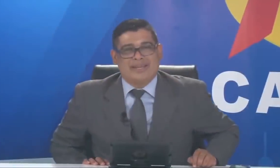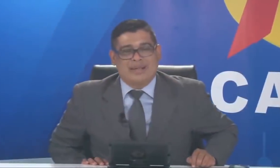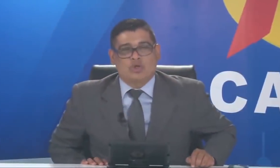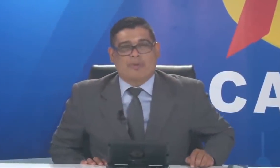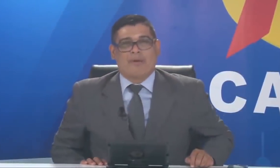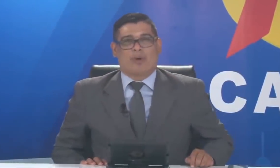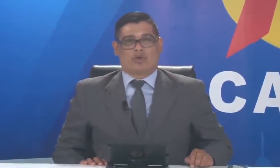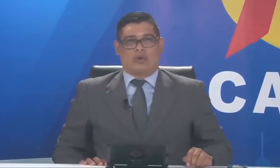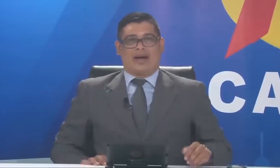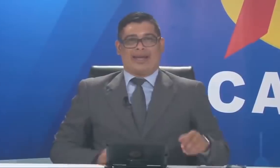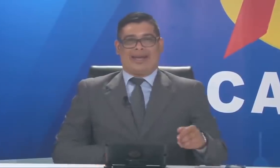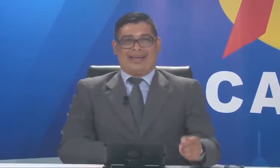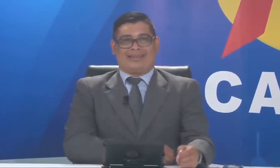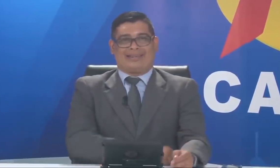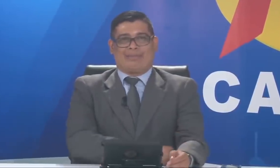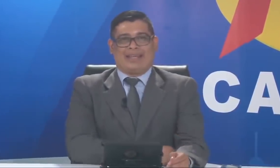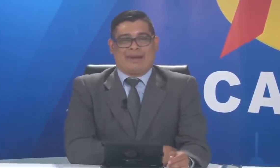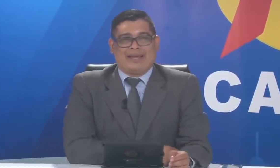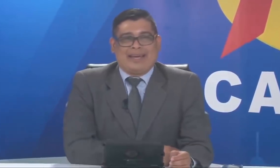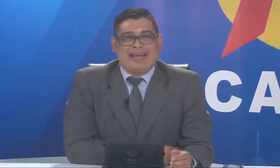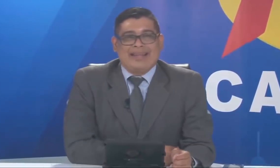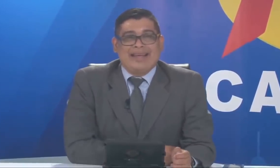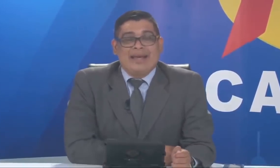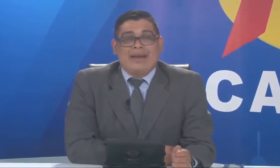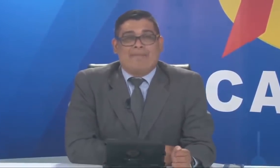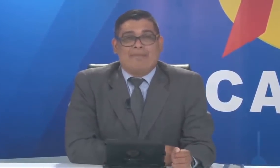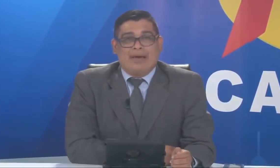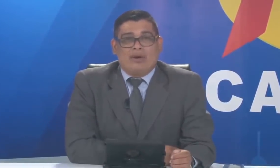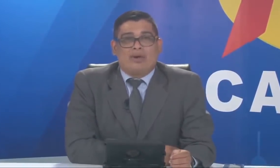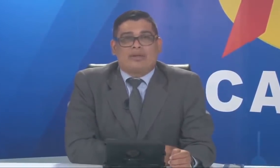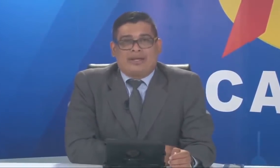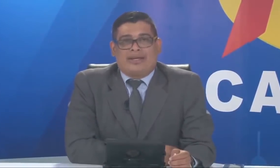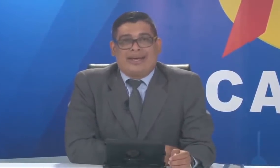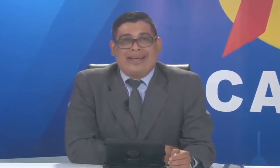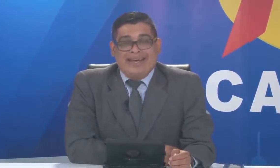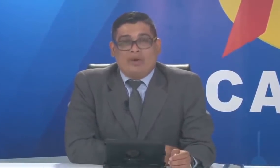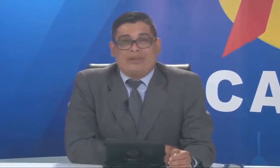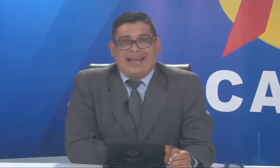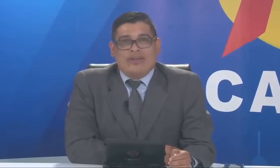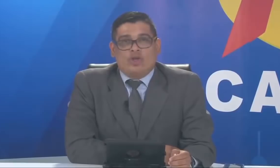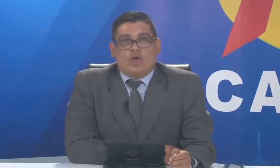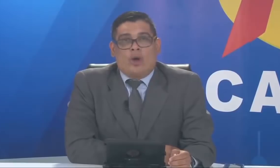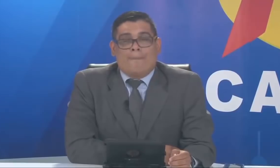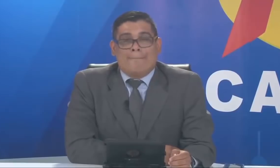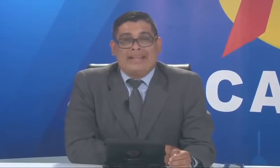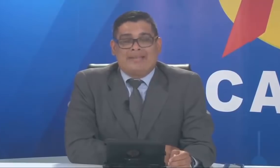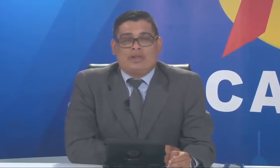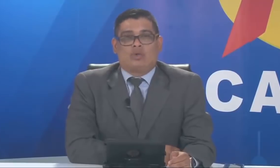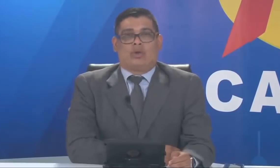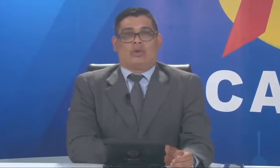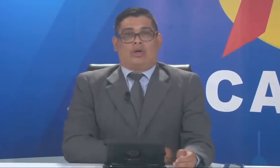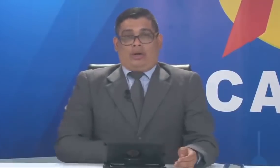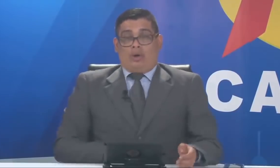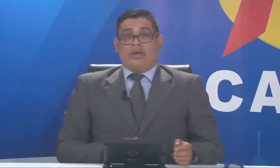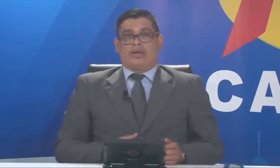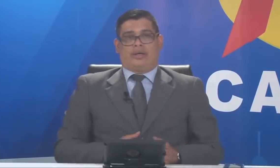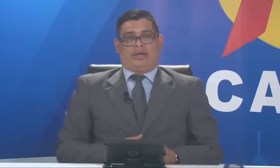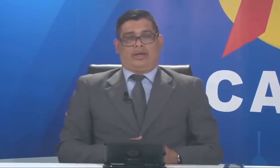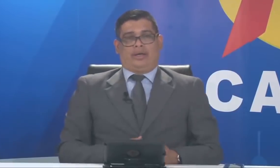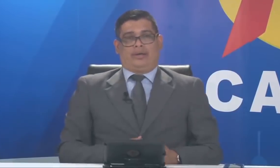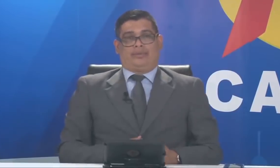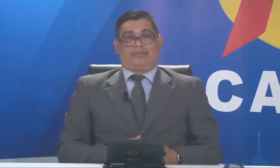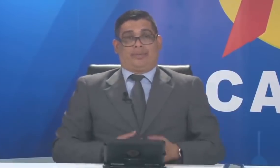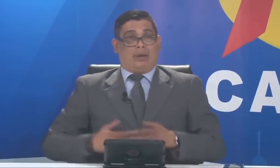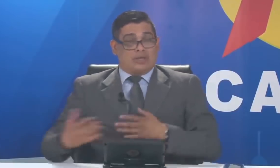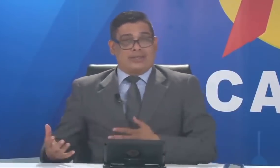muy buenos días que un premio pero saludar en esta mañana mañana del primero de enero del año 2021 hoy